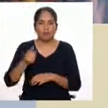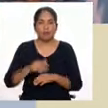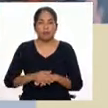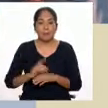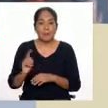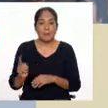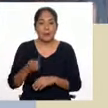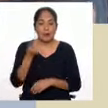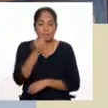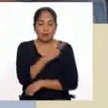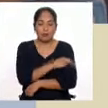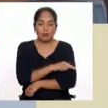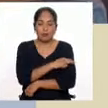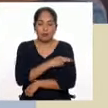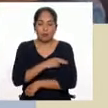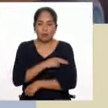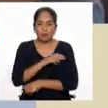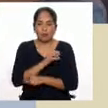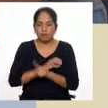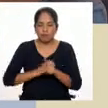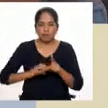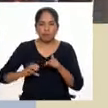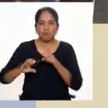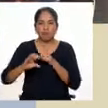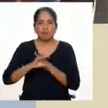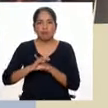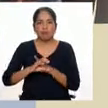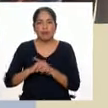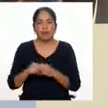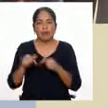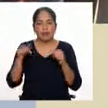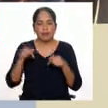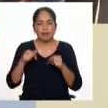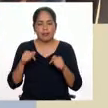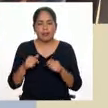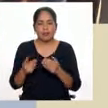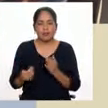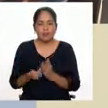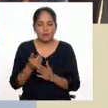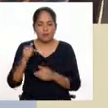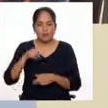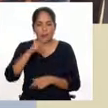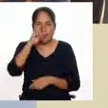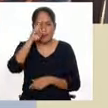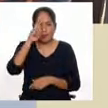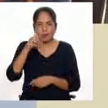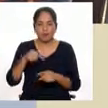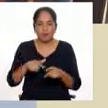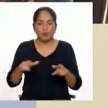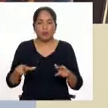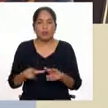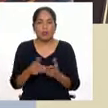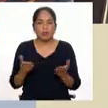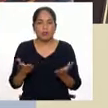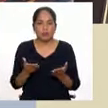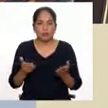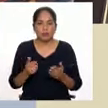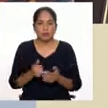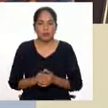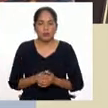hospital intercultural que se inaugura en nuestro país y está ubicado acá en la